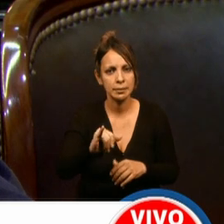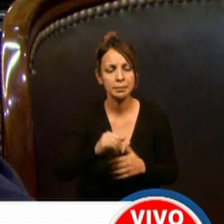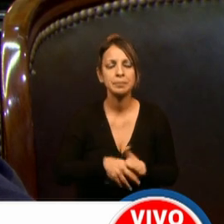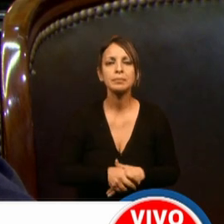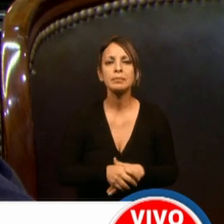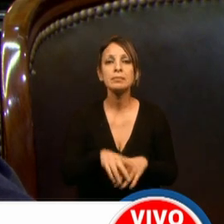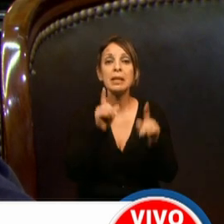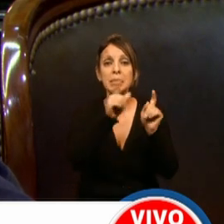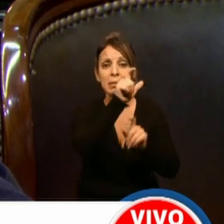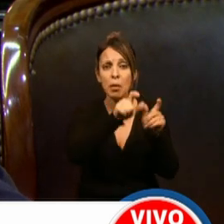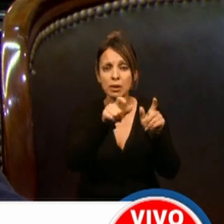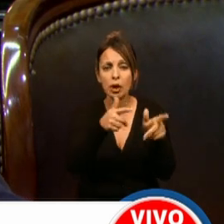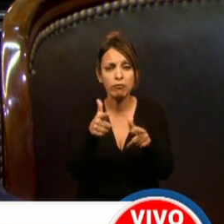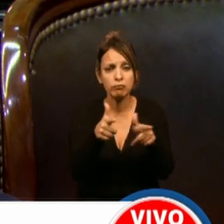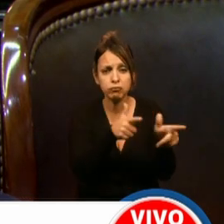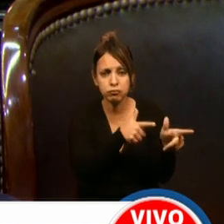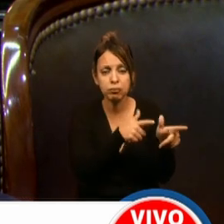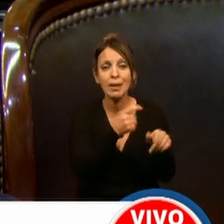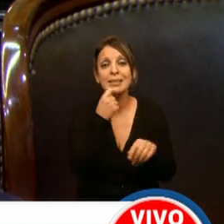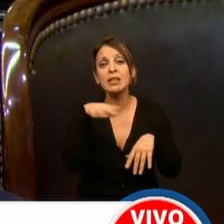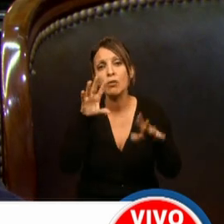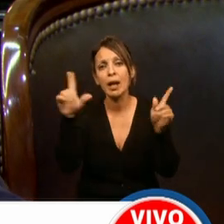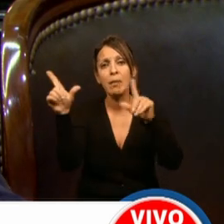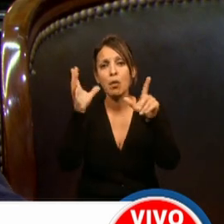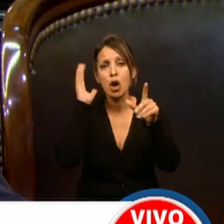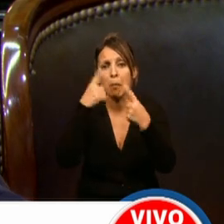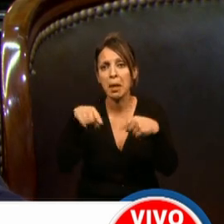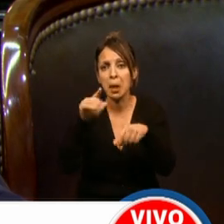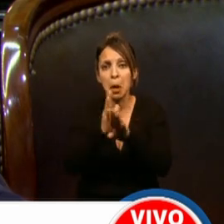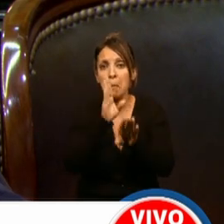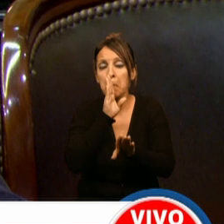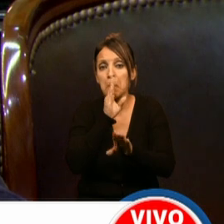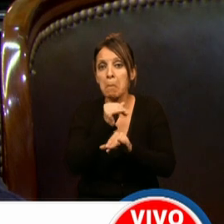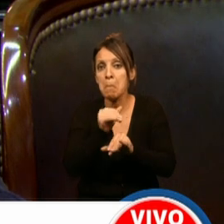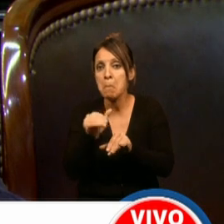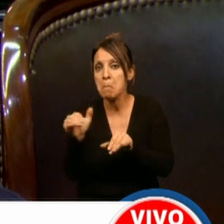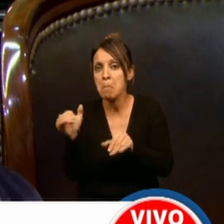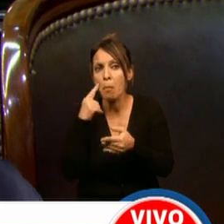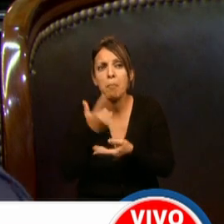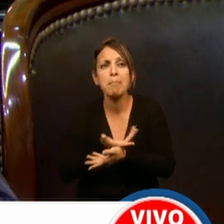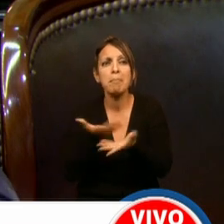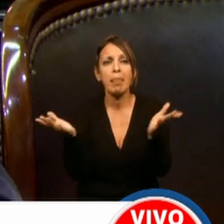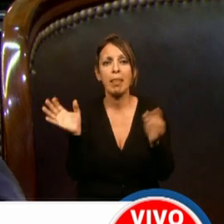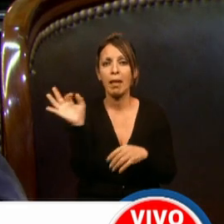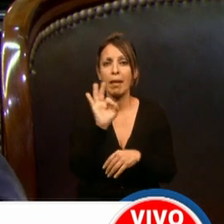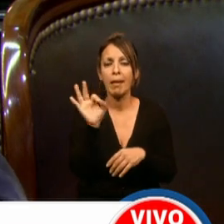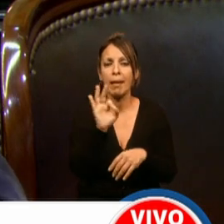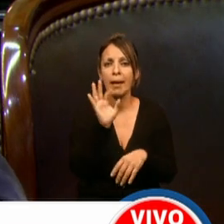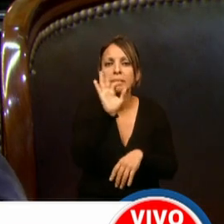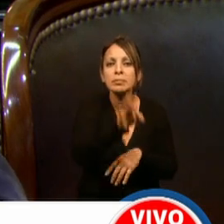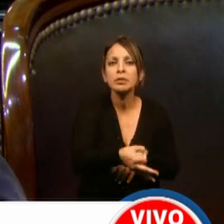que si fuera por los grandes medios no nos hubiéramos enterado nos enteramos por libros